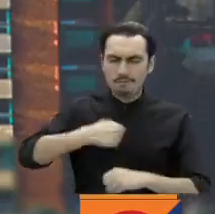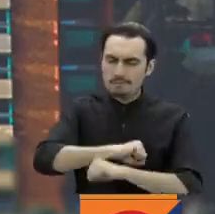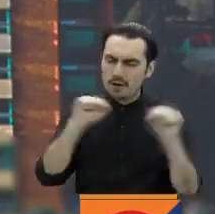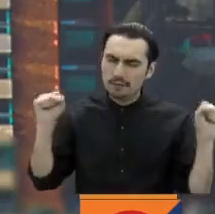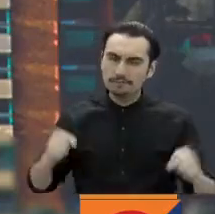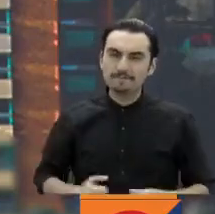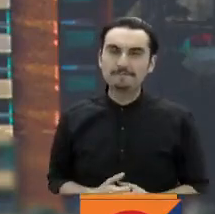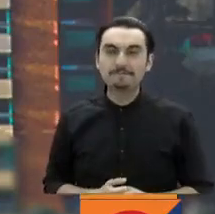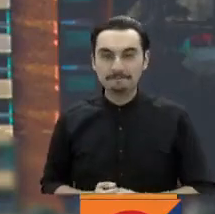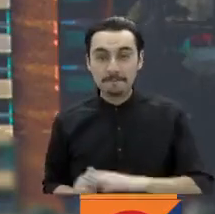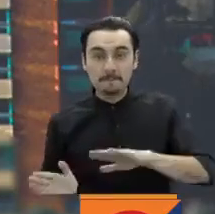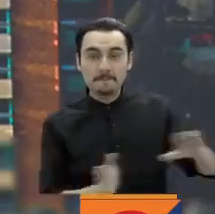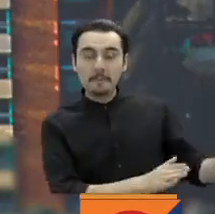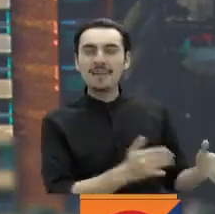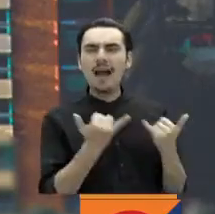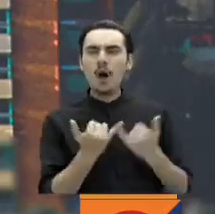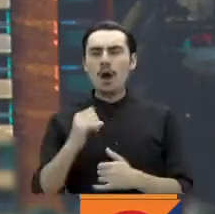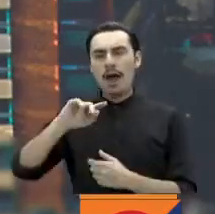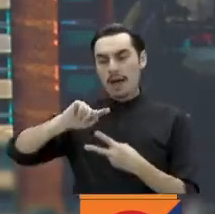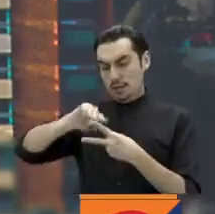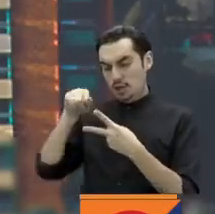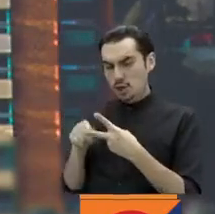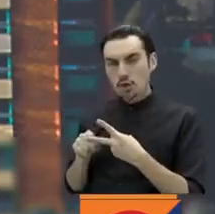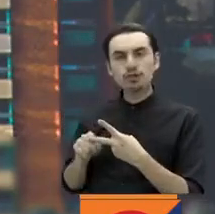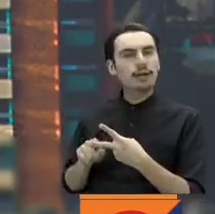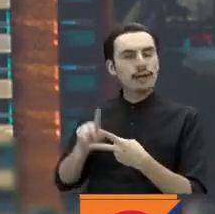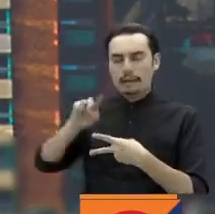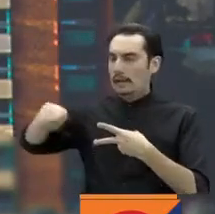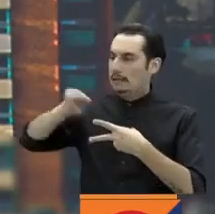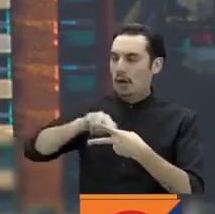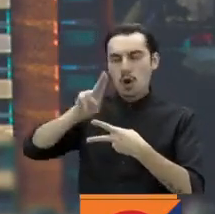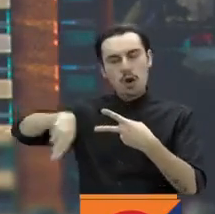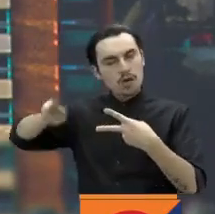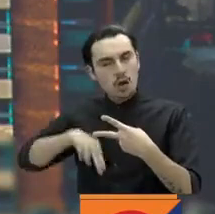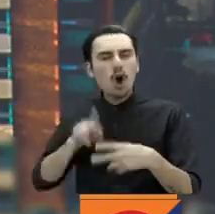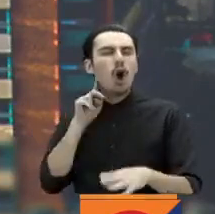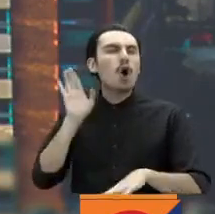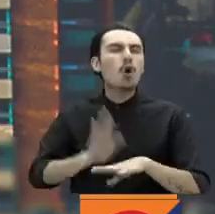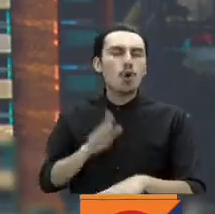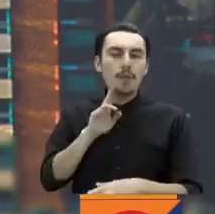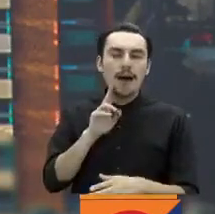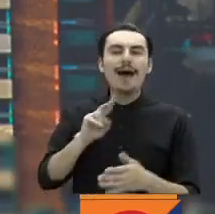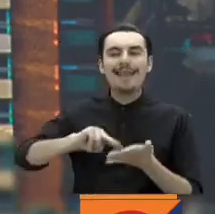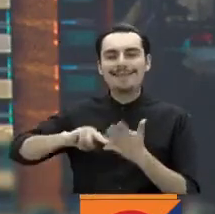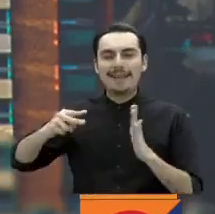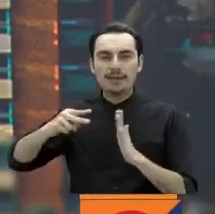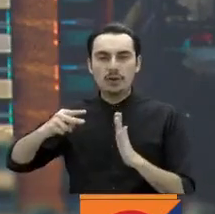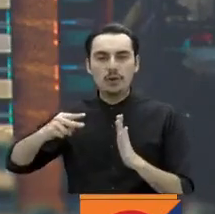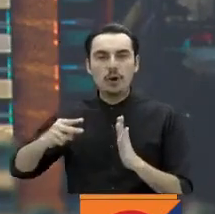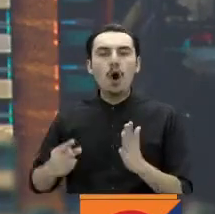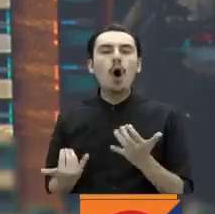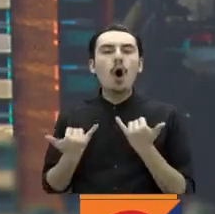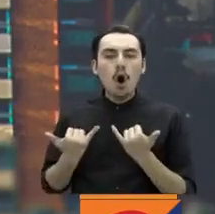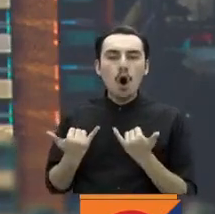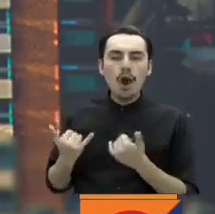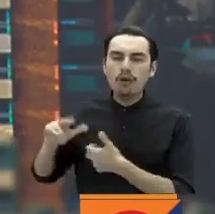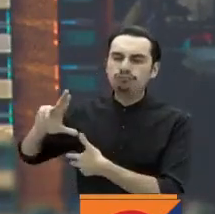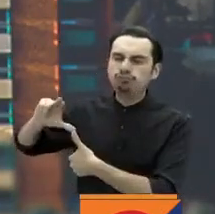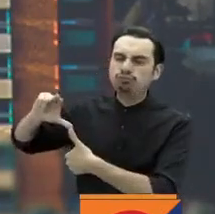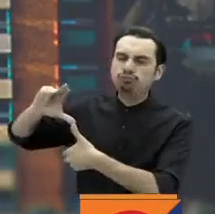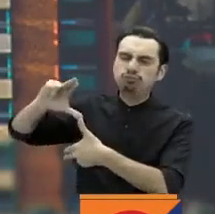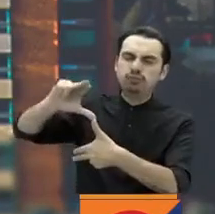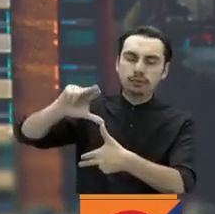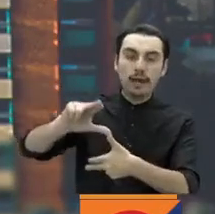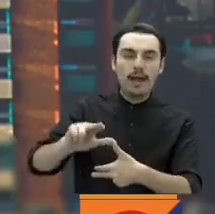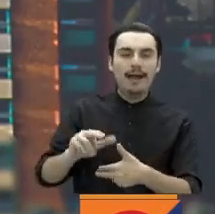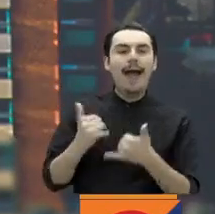Luego de dos cancelaciones por problemas técnicos hace unos meses y del paso de dos huracanes, el cohete más potente del mundo